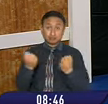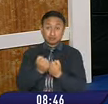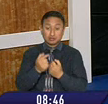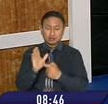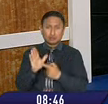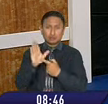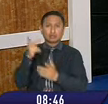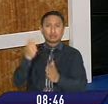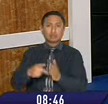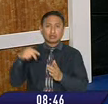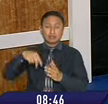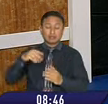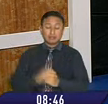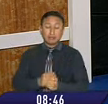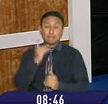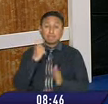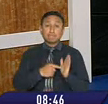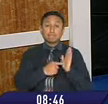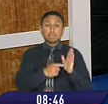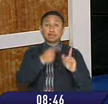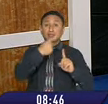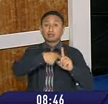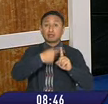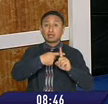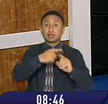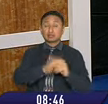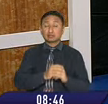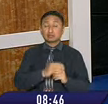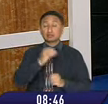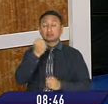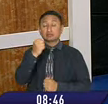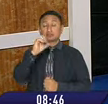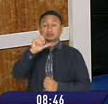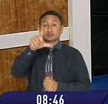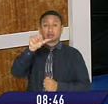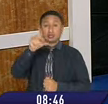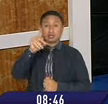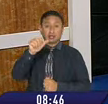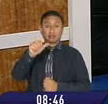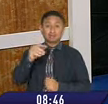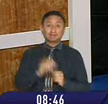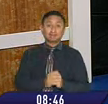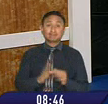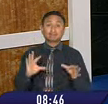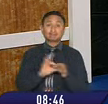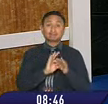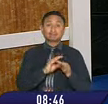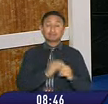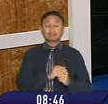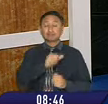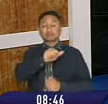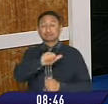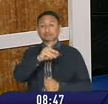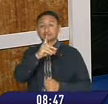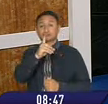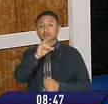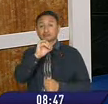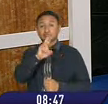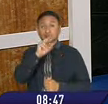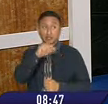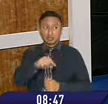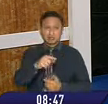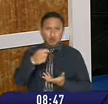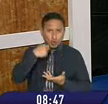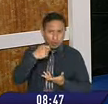lo que sucede en la ciudad. Ejemplo, vamos al mercado de Solanda. Allí está Adriana Rojas. Va a darnos a conocer sobre los refrigerios